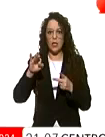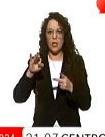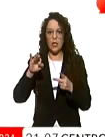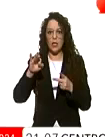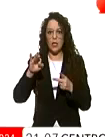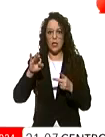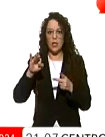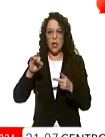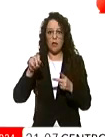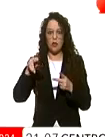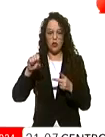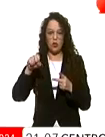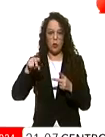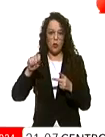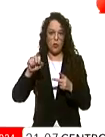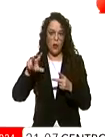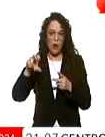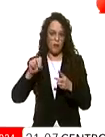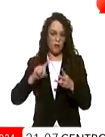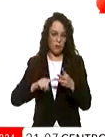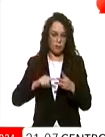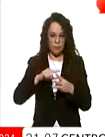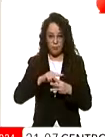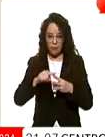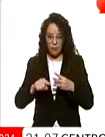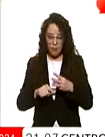Montalvo.